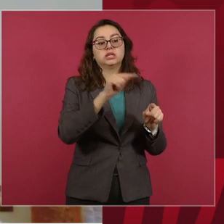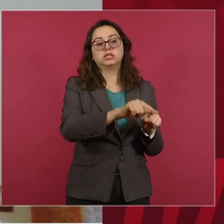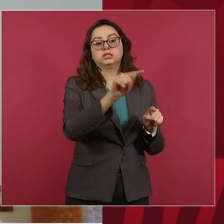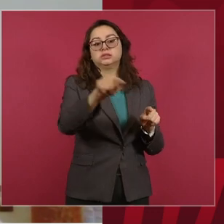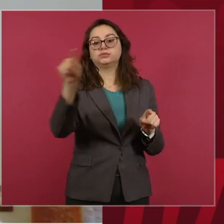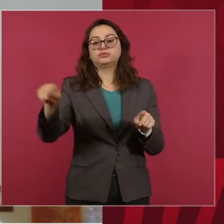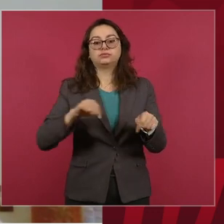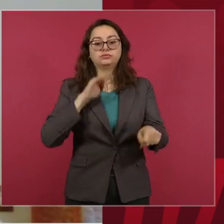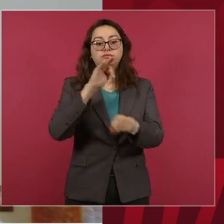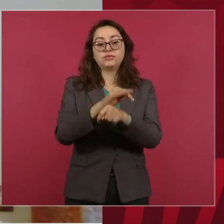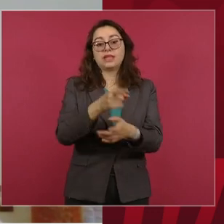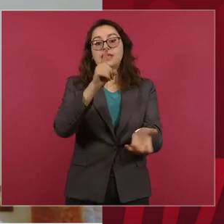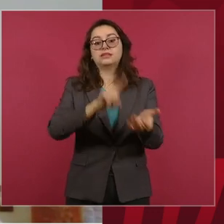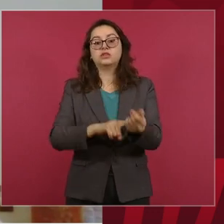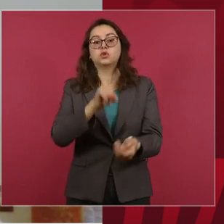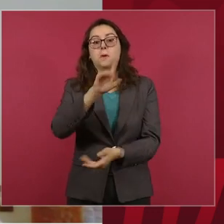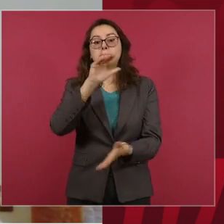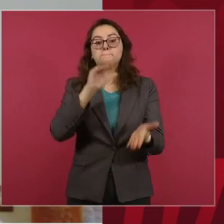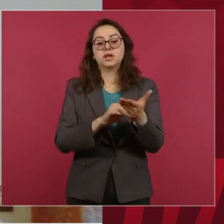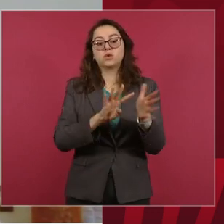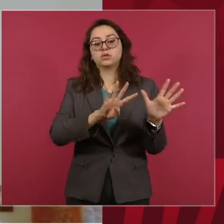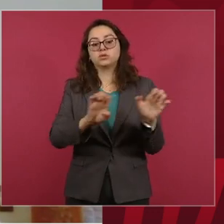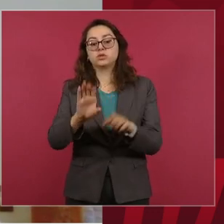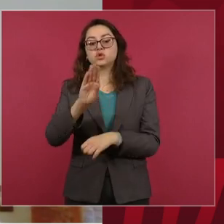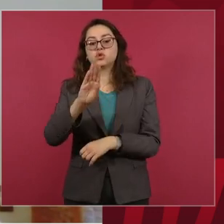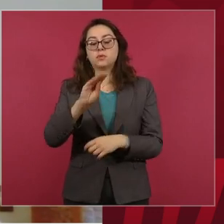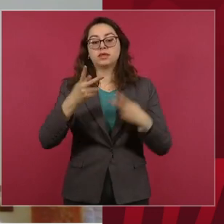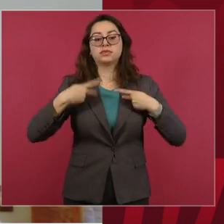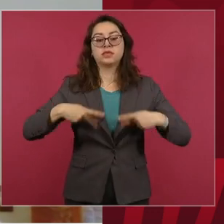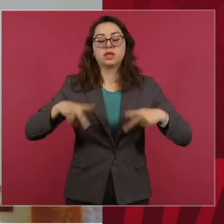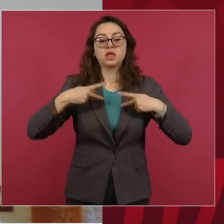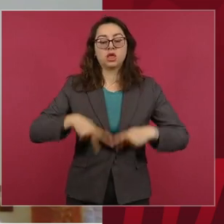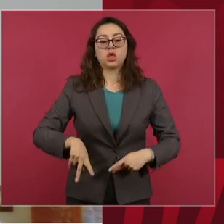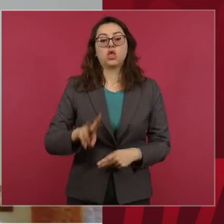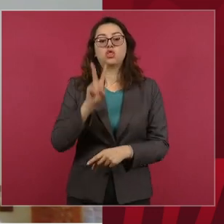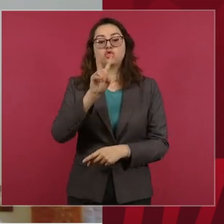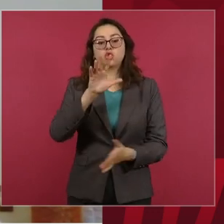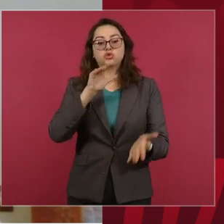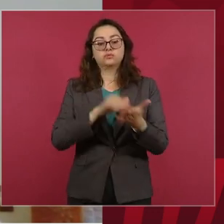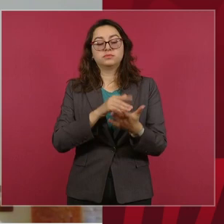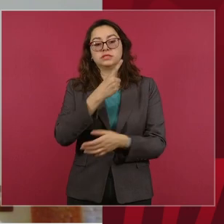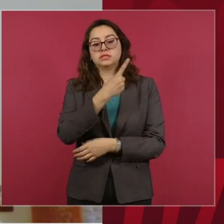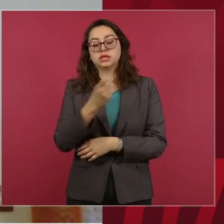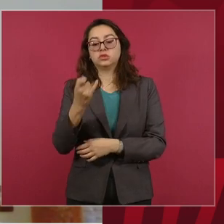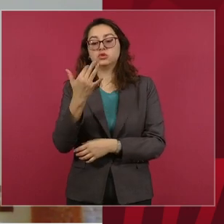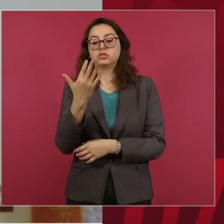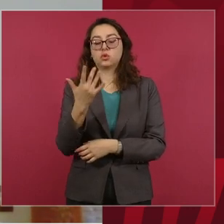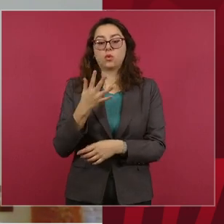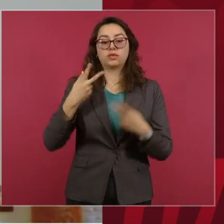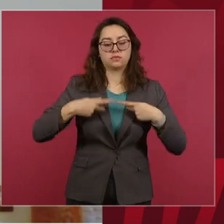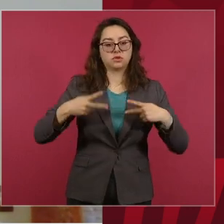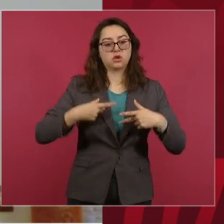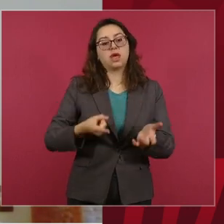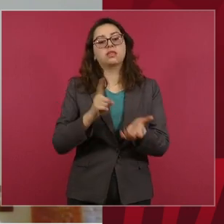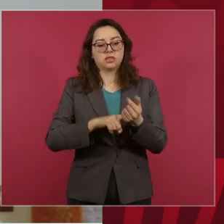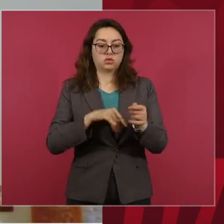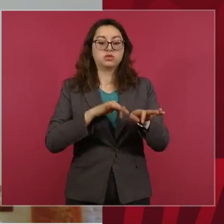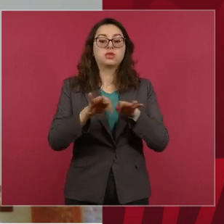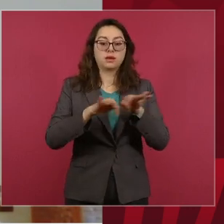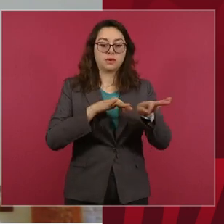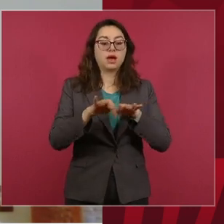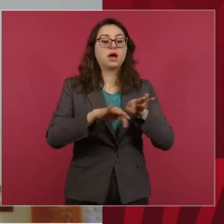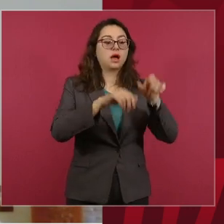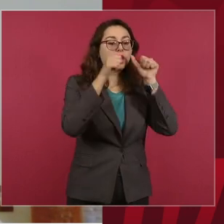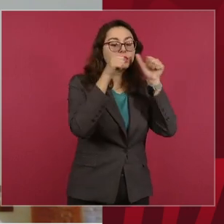,490 personas, 2,150 elementos de trabajadores para realizar diferentes